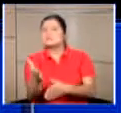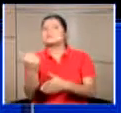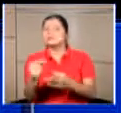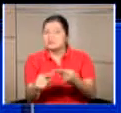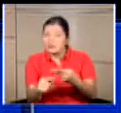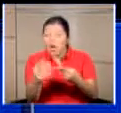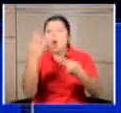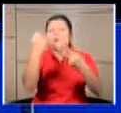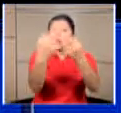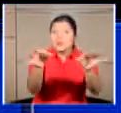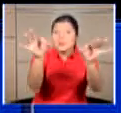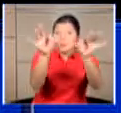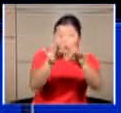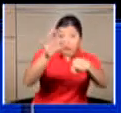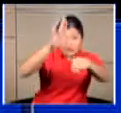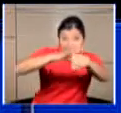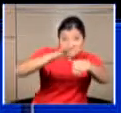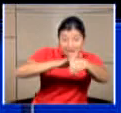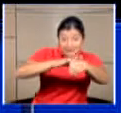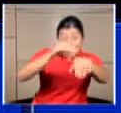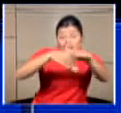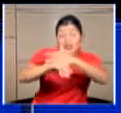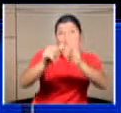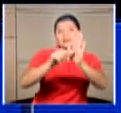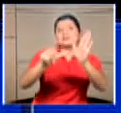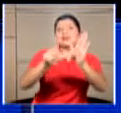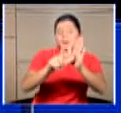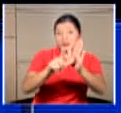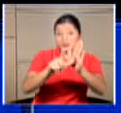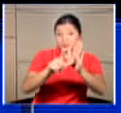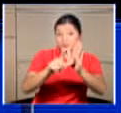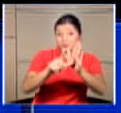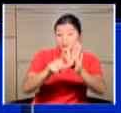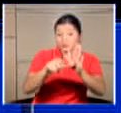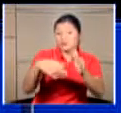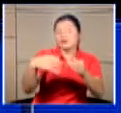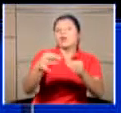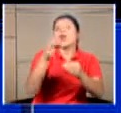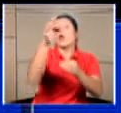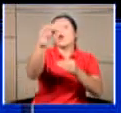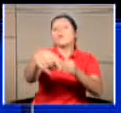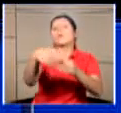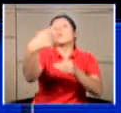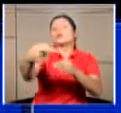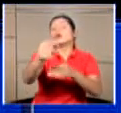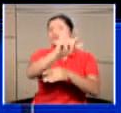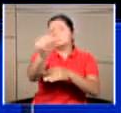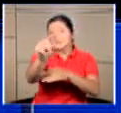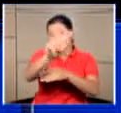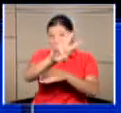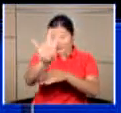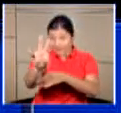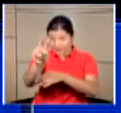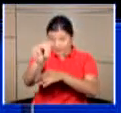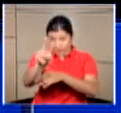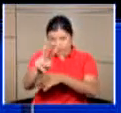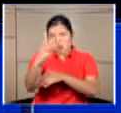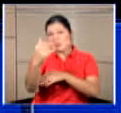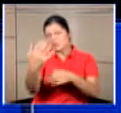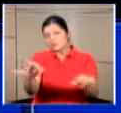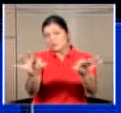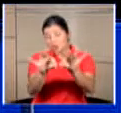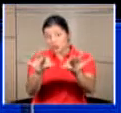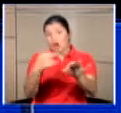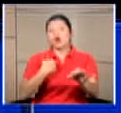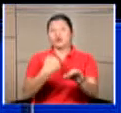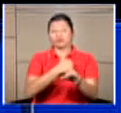qué es importante que se apruebe en el plenario legislativo que se va a aprobar la próxima semana, el 27 de noviembre?